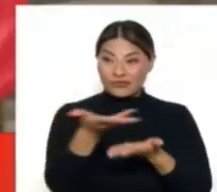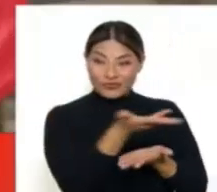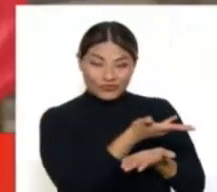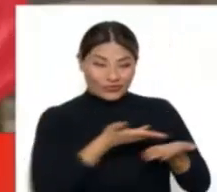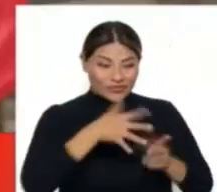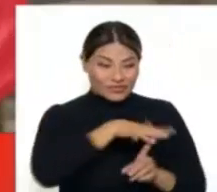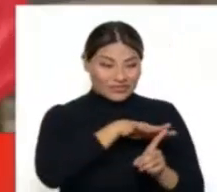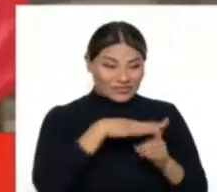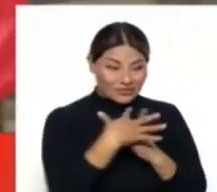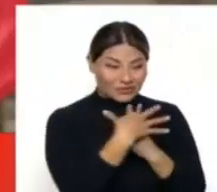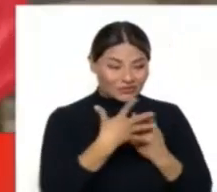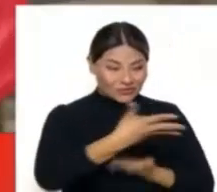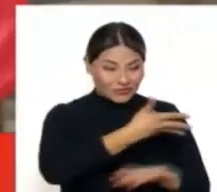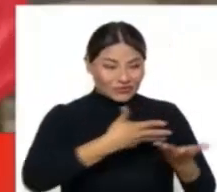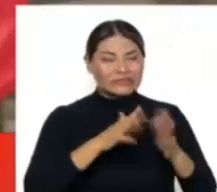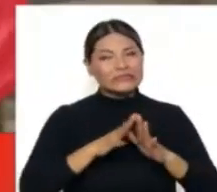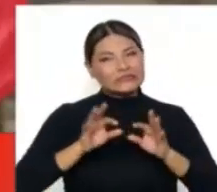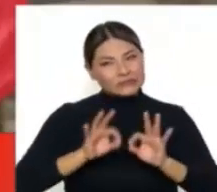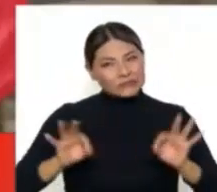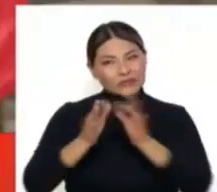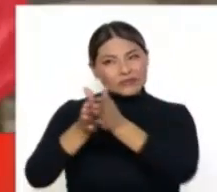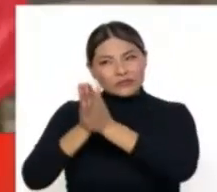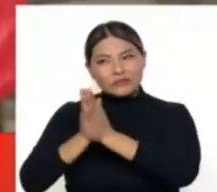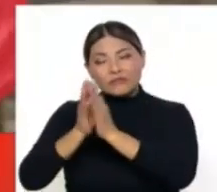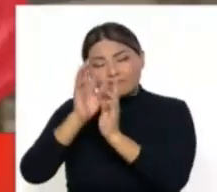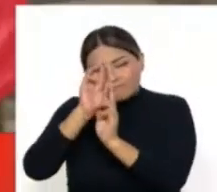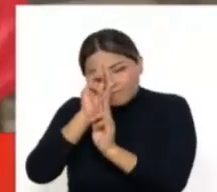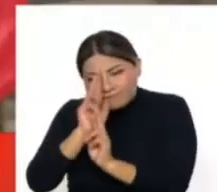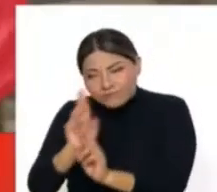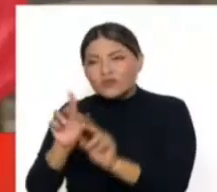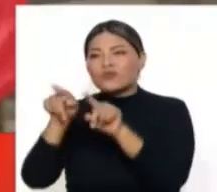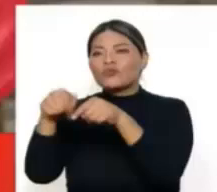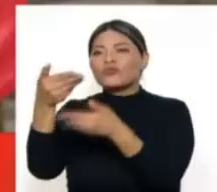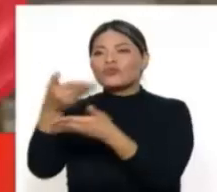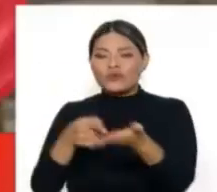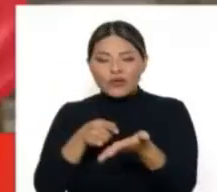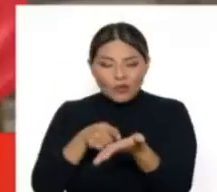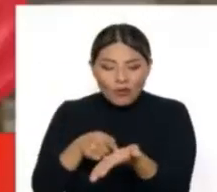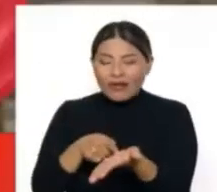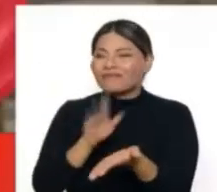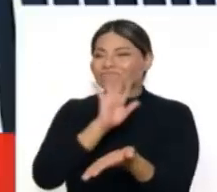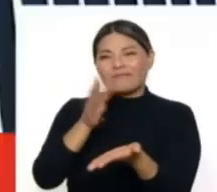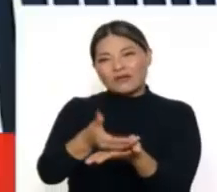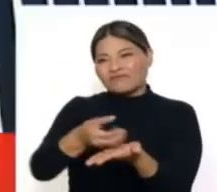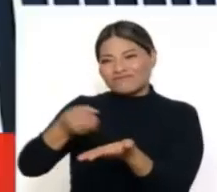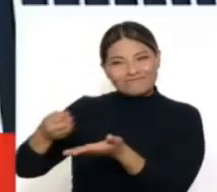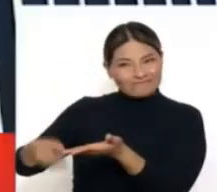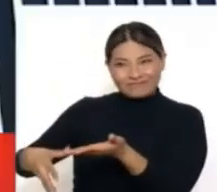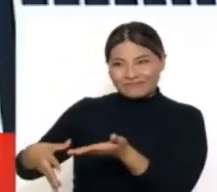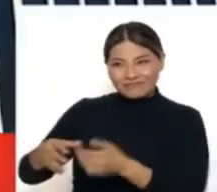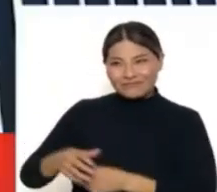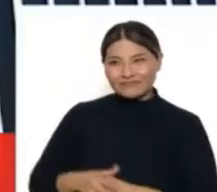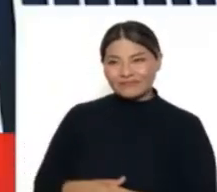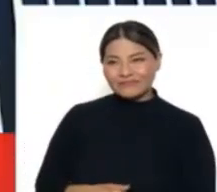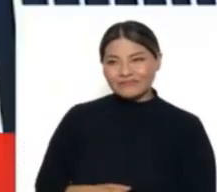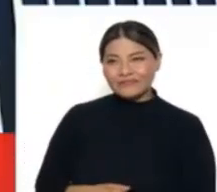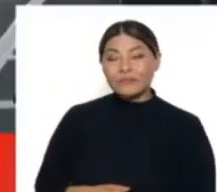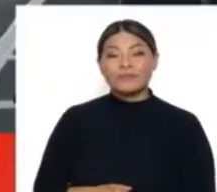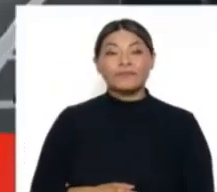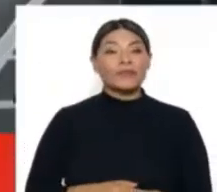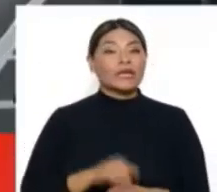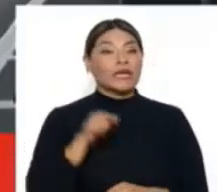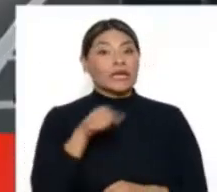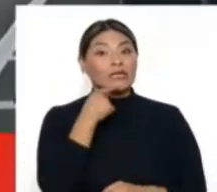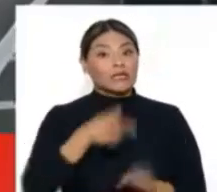situación, le solicito respetuosamente retire su reconsideración. La mandataria indicó que